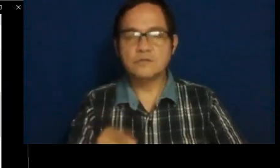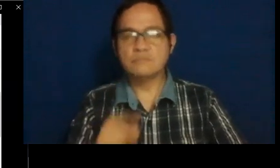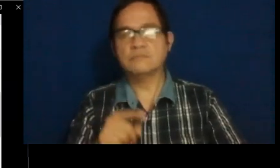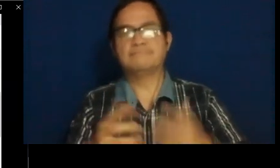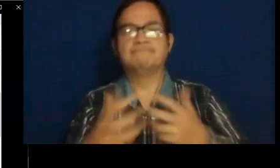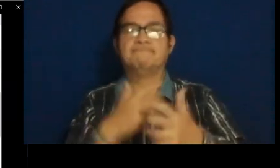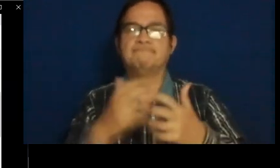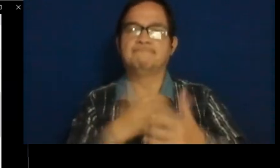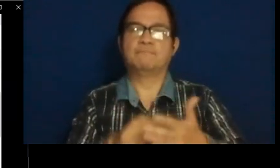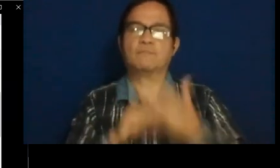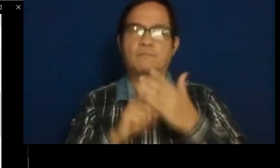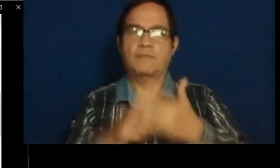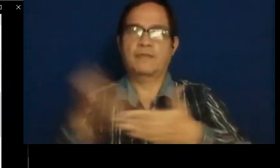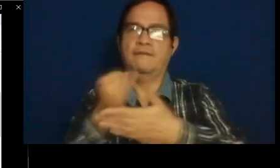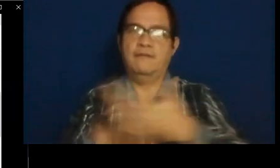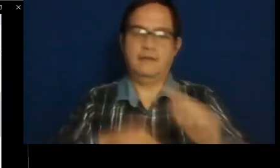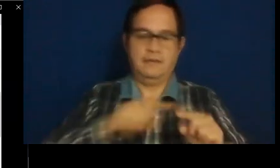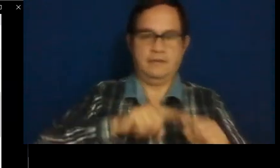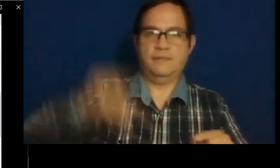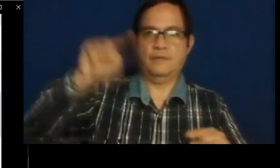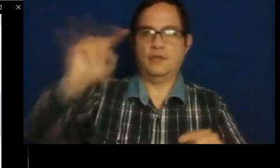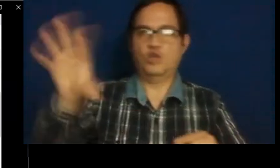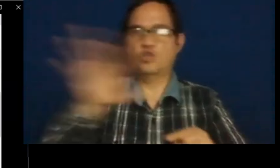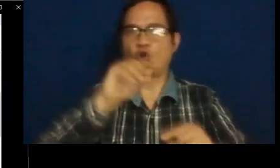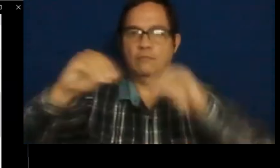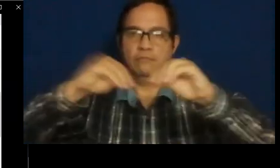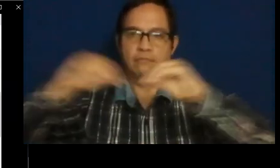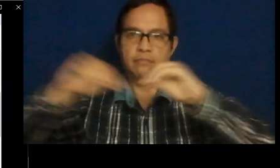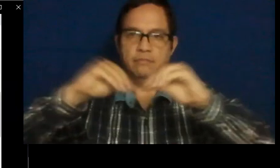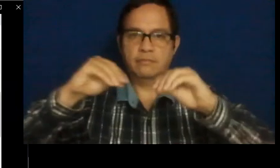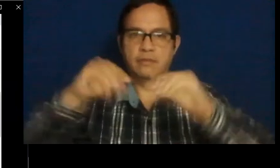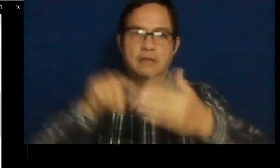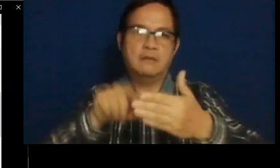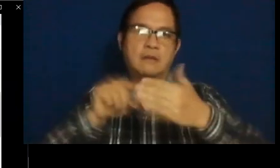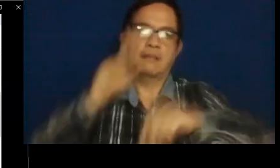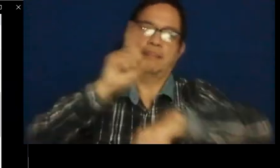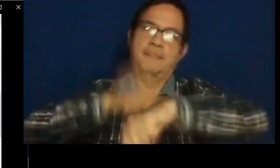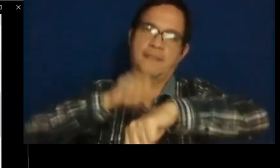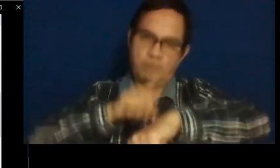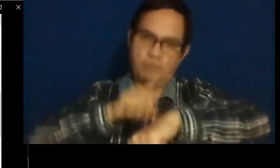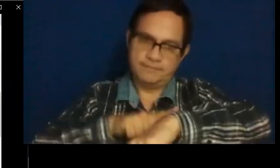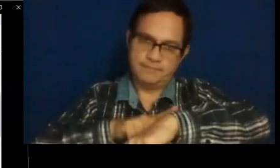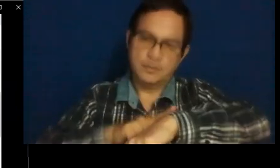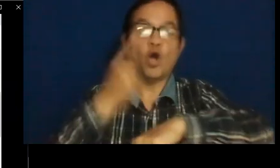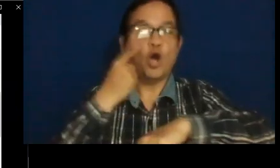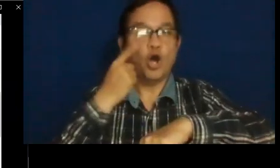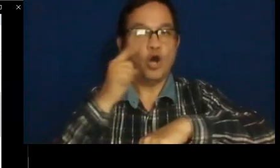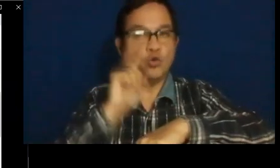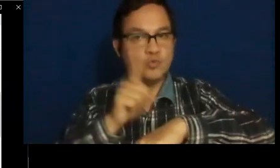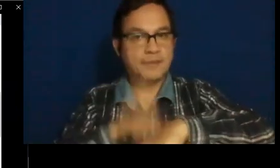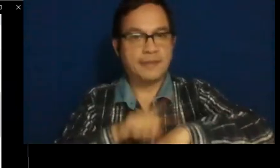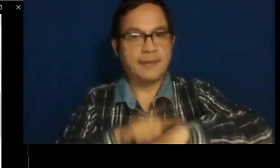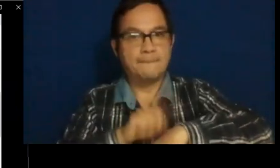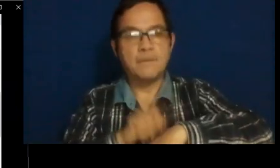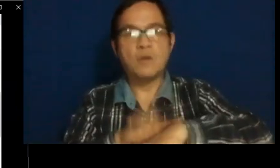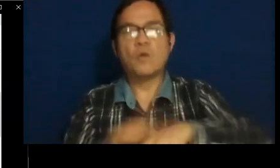una gráfica típica del comportamiento de todo el movimiento y me va a tomar el tiempo. Ojo con este tiempo se va a